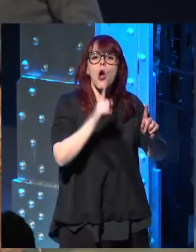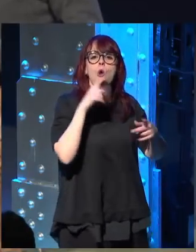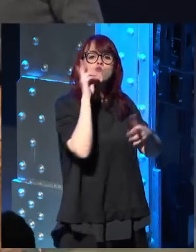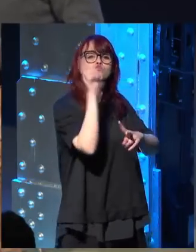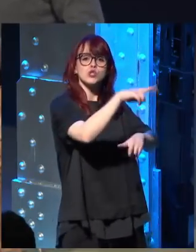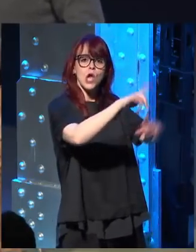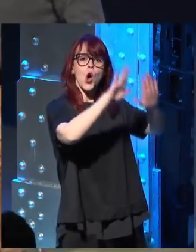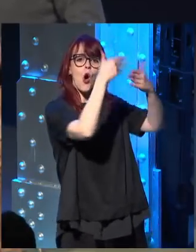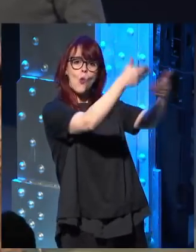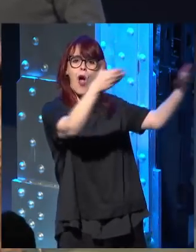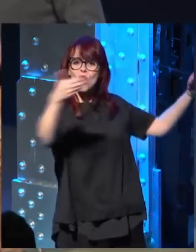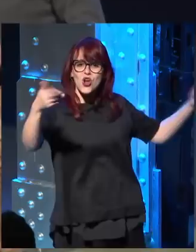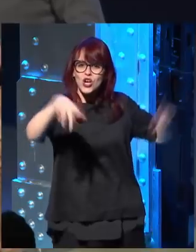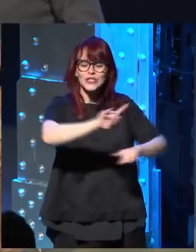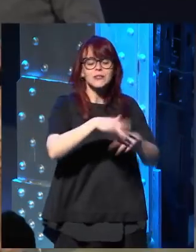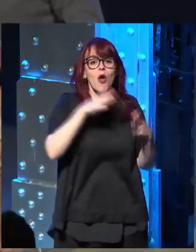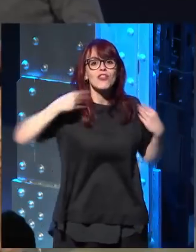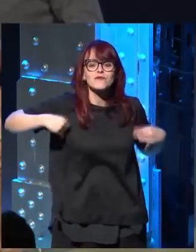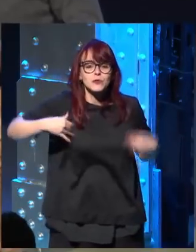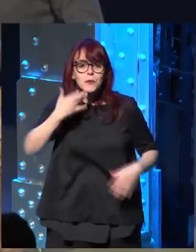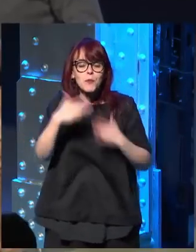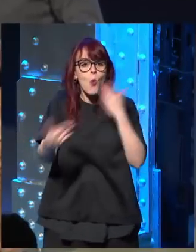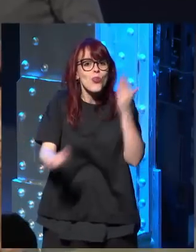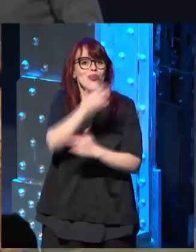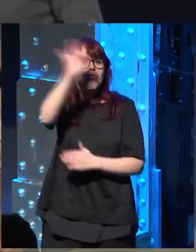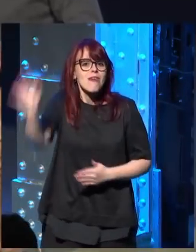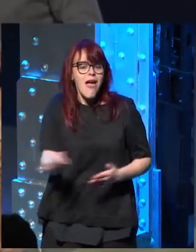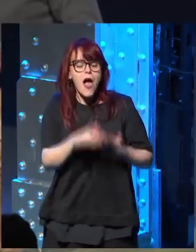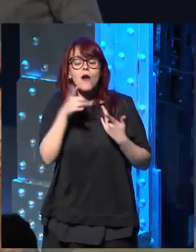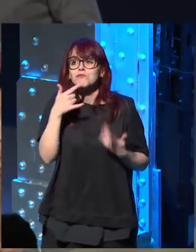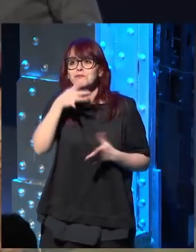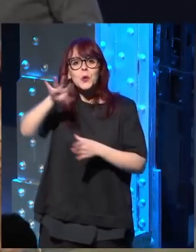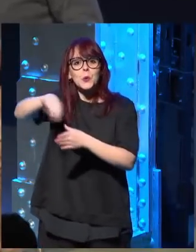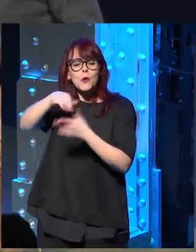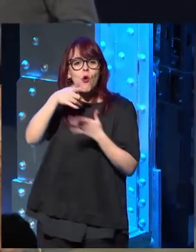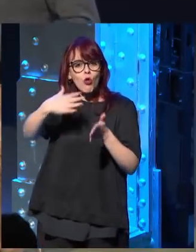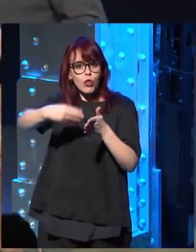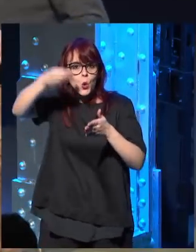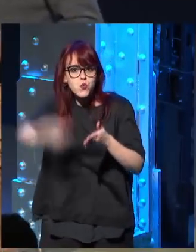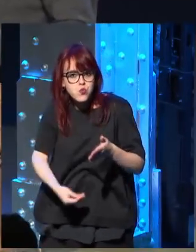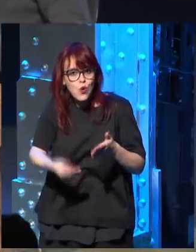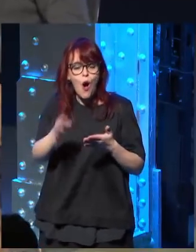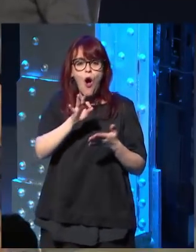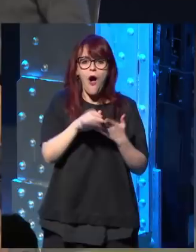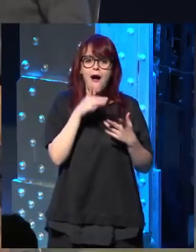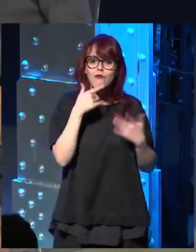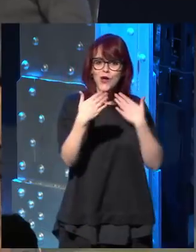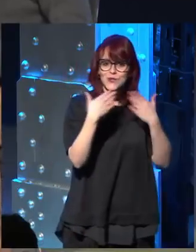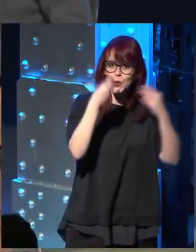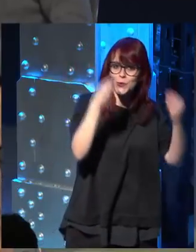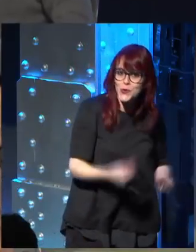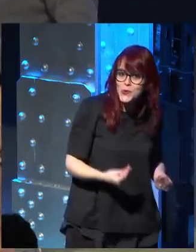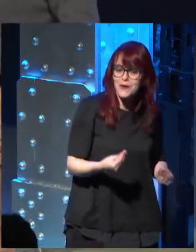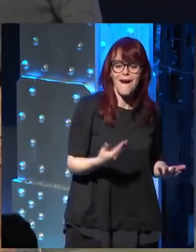Se refiere al disfrute de un día, al disfrute de tomarte algo bien cocinado, al disfrute de una buena